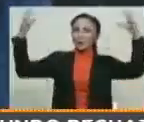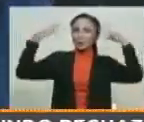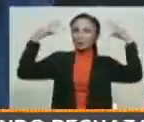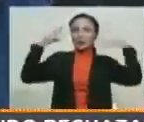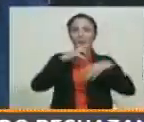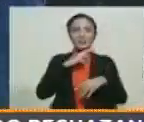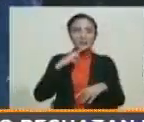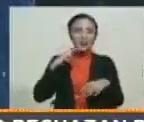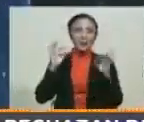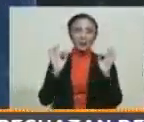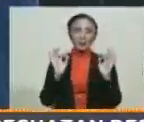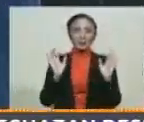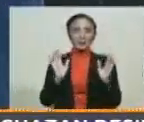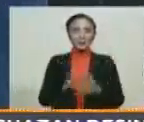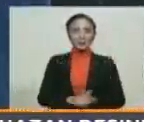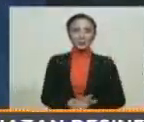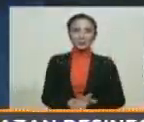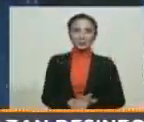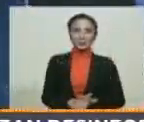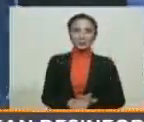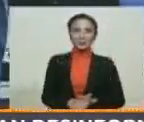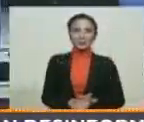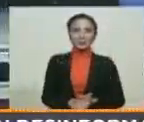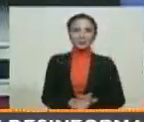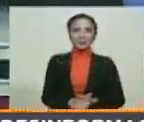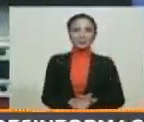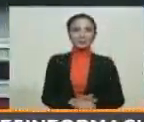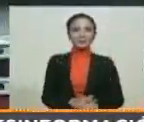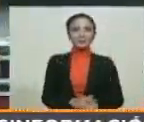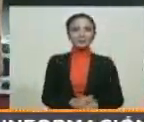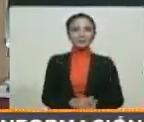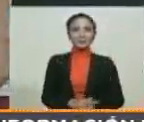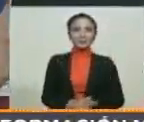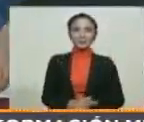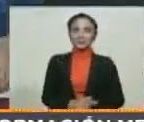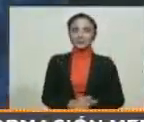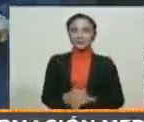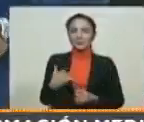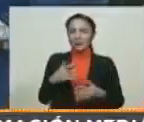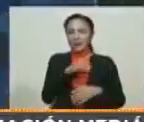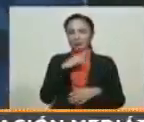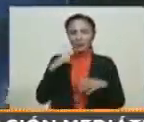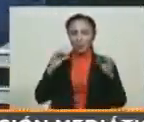bien siempre verdad para reflejar